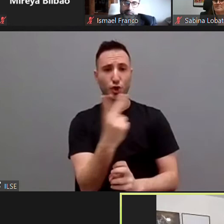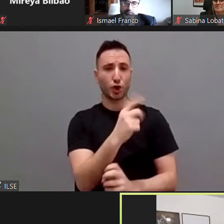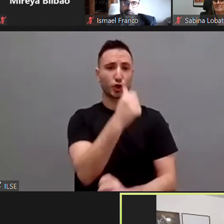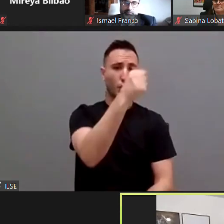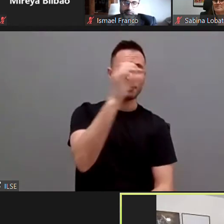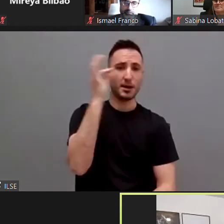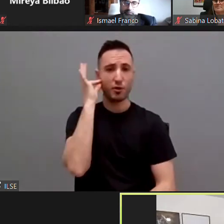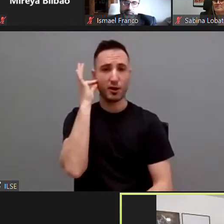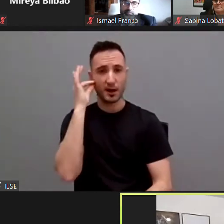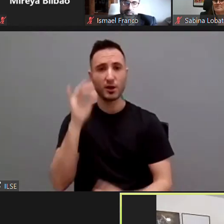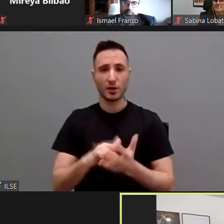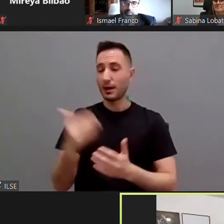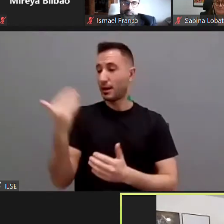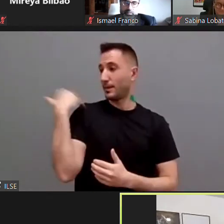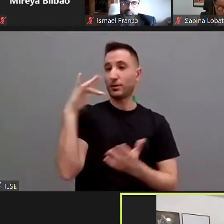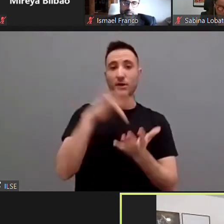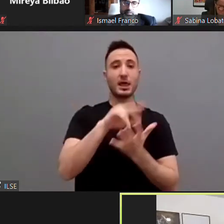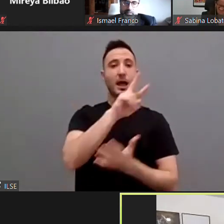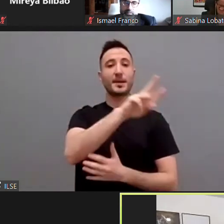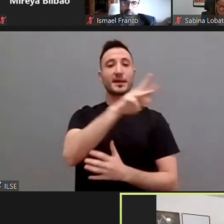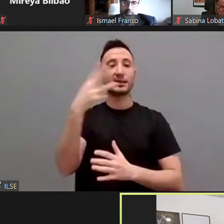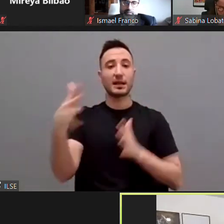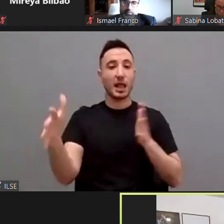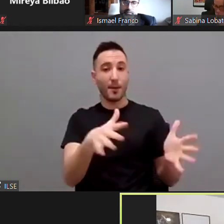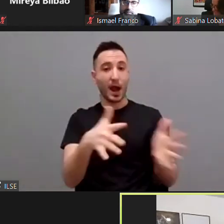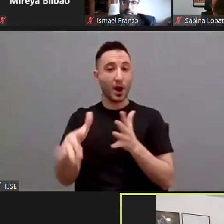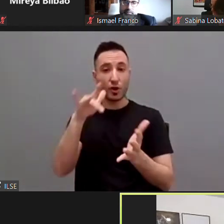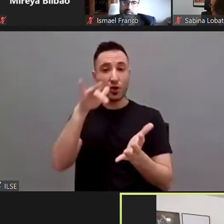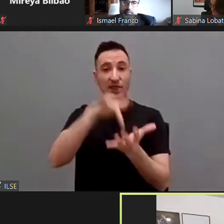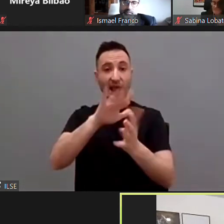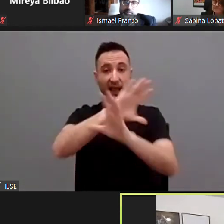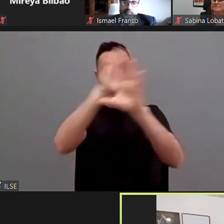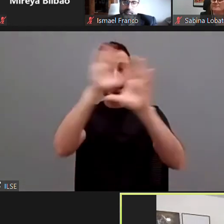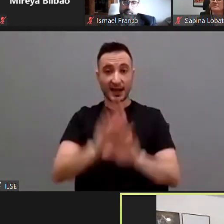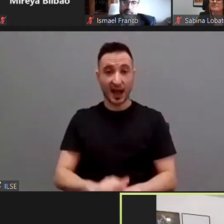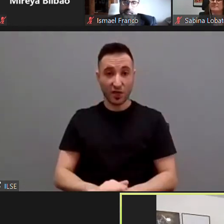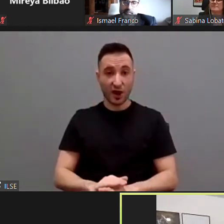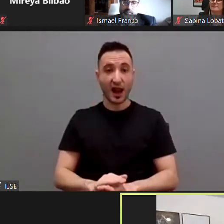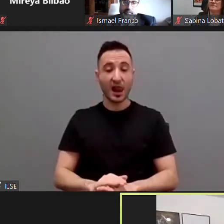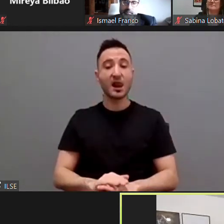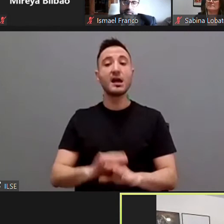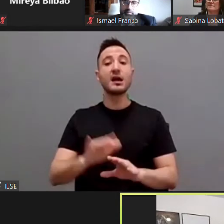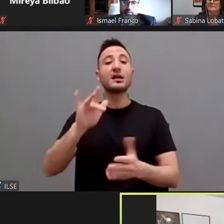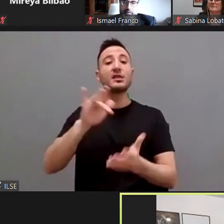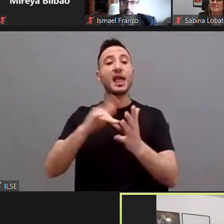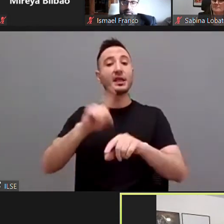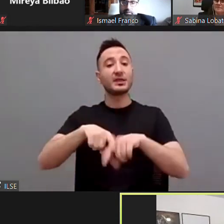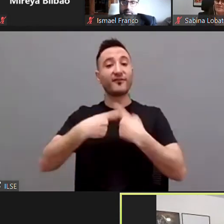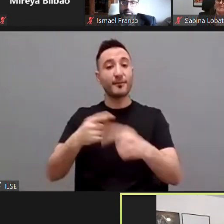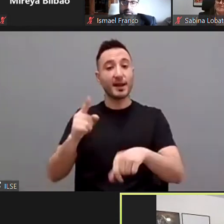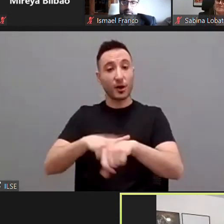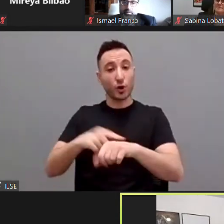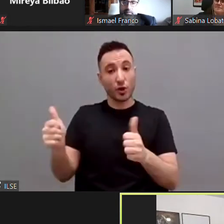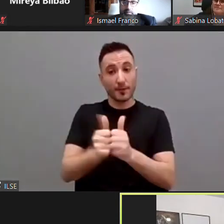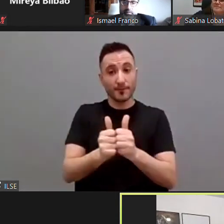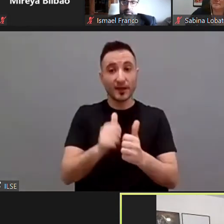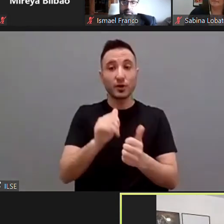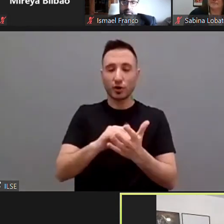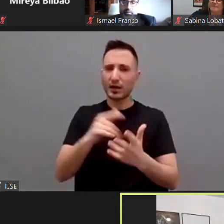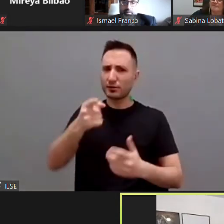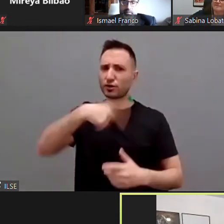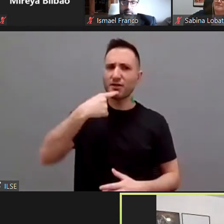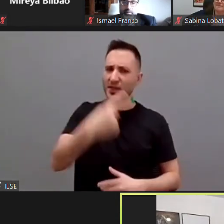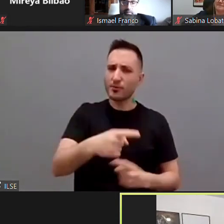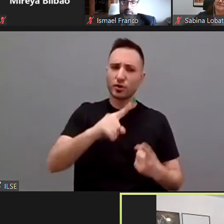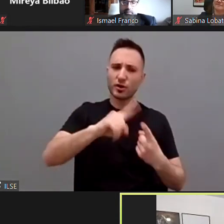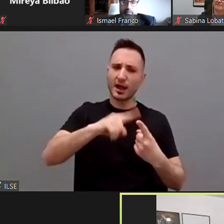el 23 de marzo, que es el Día Internacional de la Conciliación, y dijimos, la crisis sanitaria es la prioridad, pero nosotras queremos